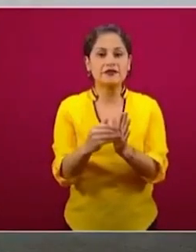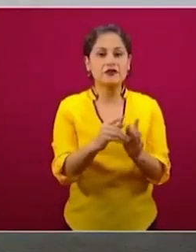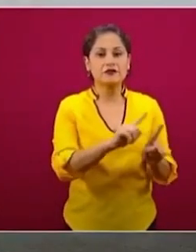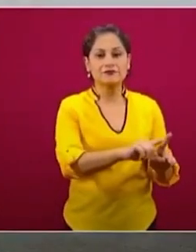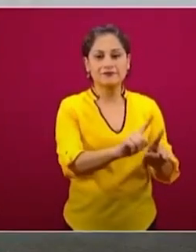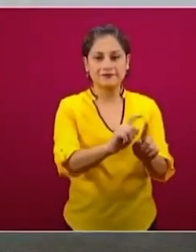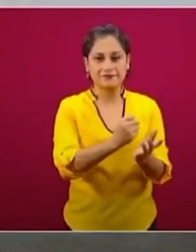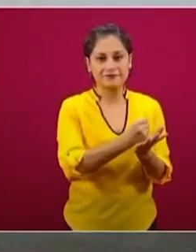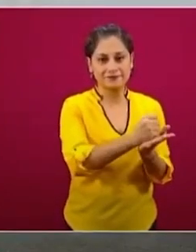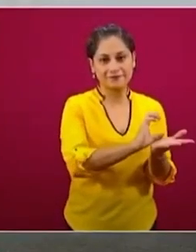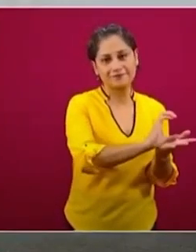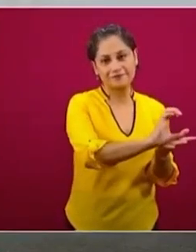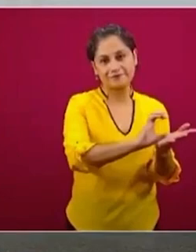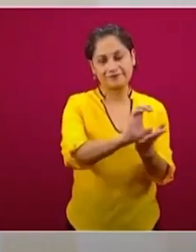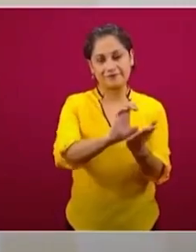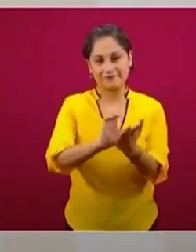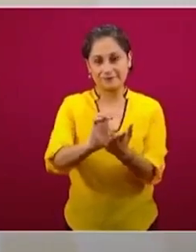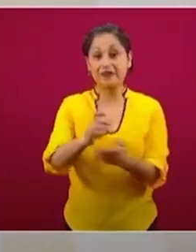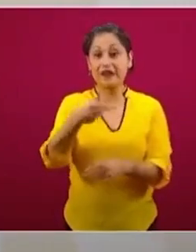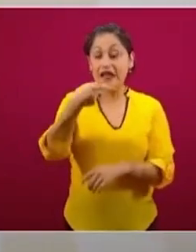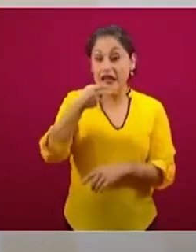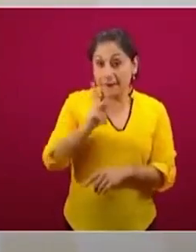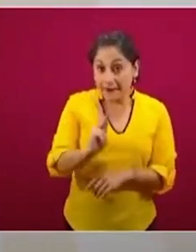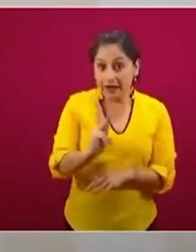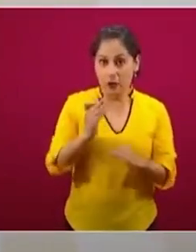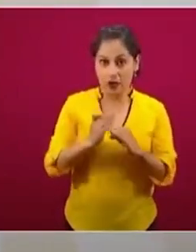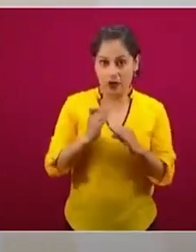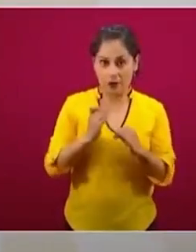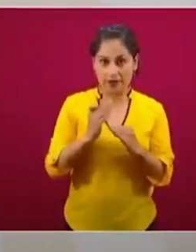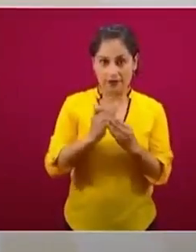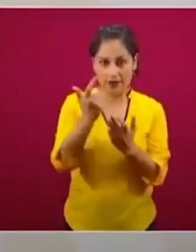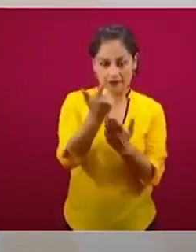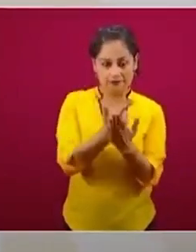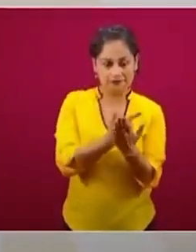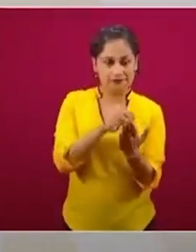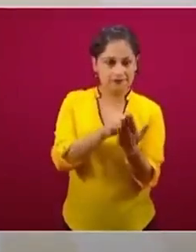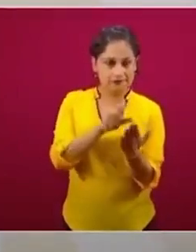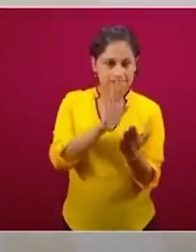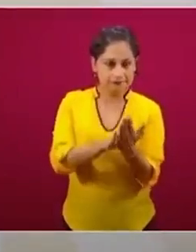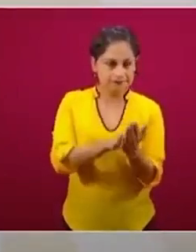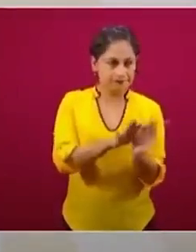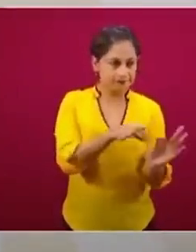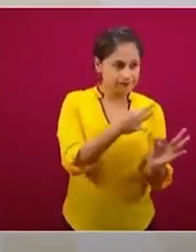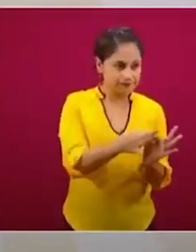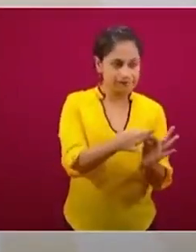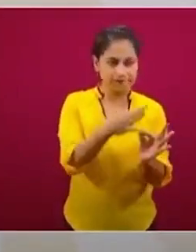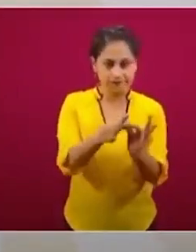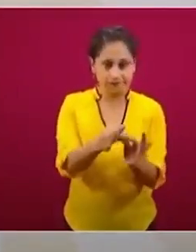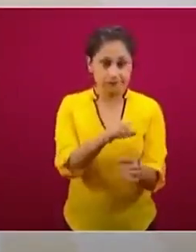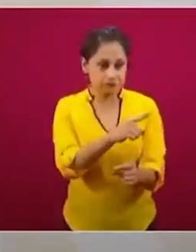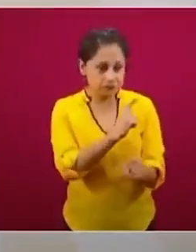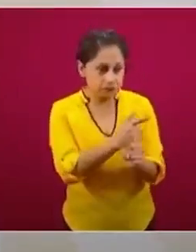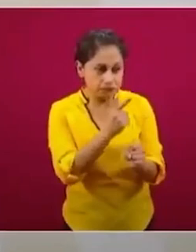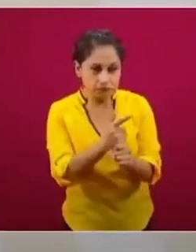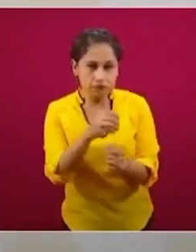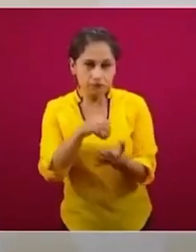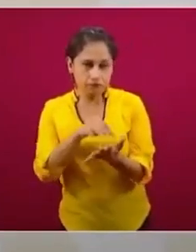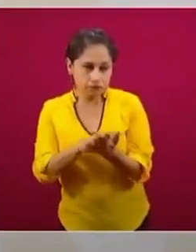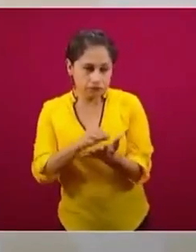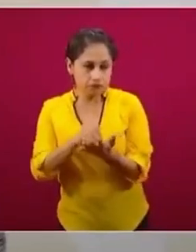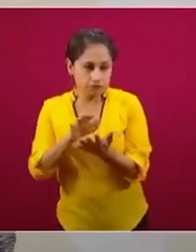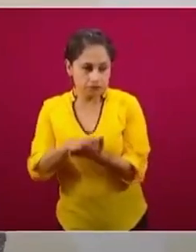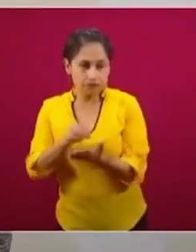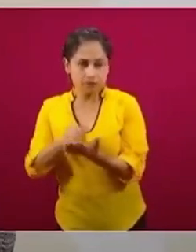este es nada más el proceso de identificación. Una vez que está identificado, nosotros tomamos la base de